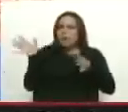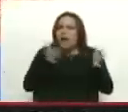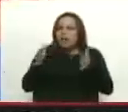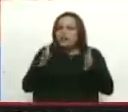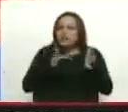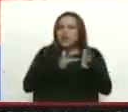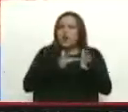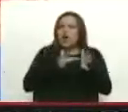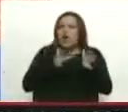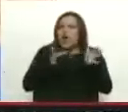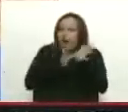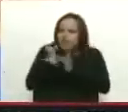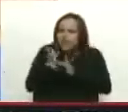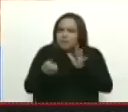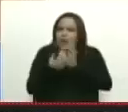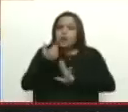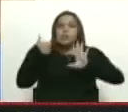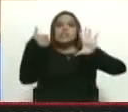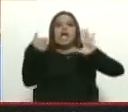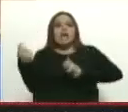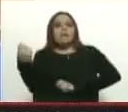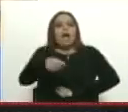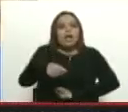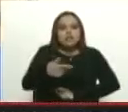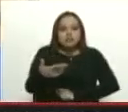abril, mayo. Les tomó 6 meses